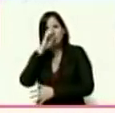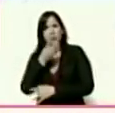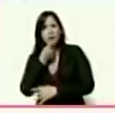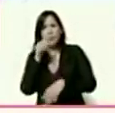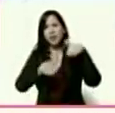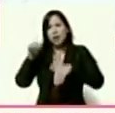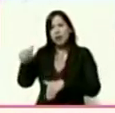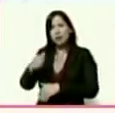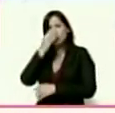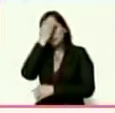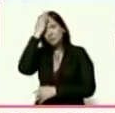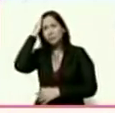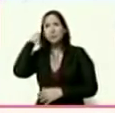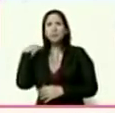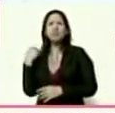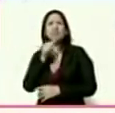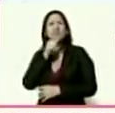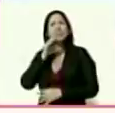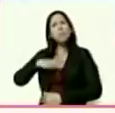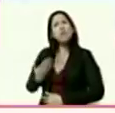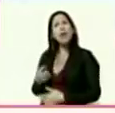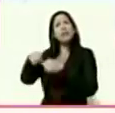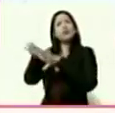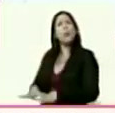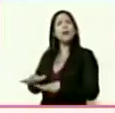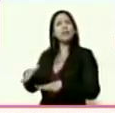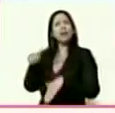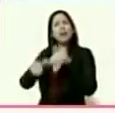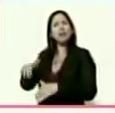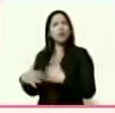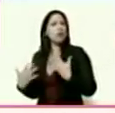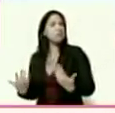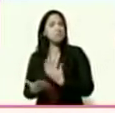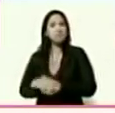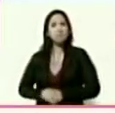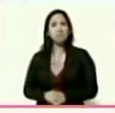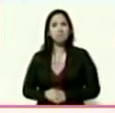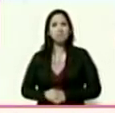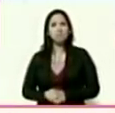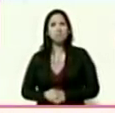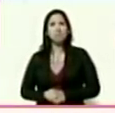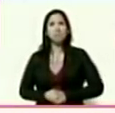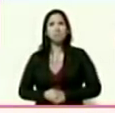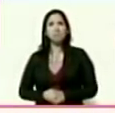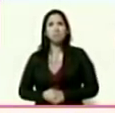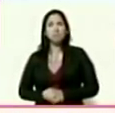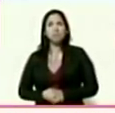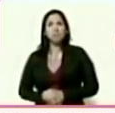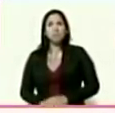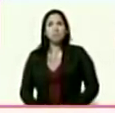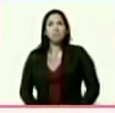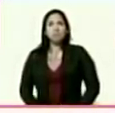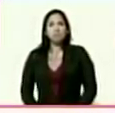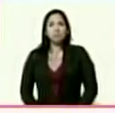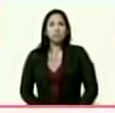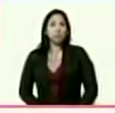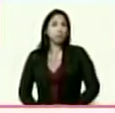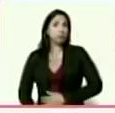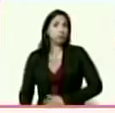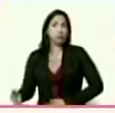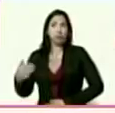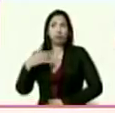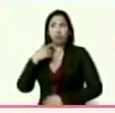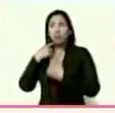Dominicana. ¿Quién puede suspender unas elecciones? ¿Quién está perdiendo? Que el gobierno, en este